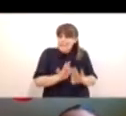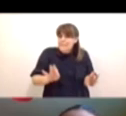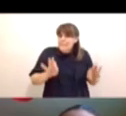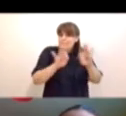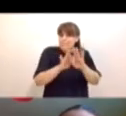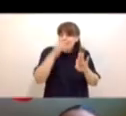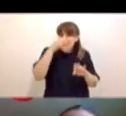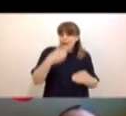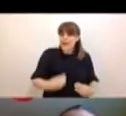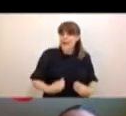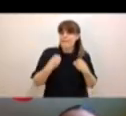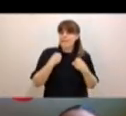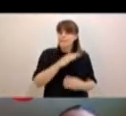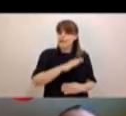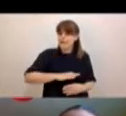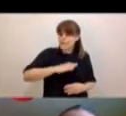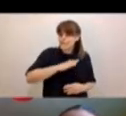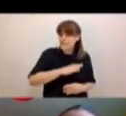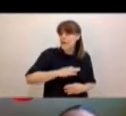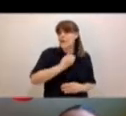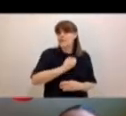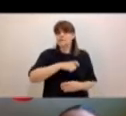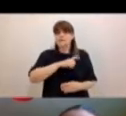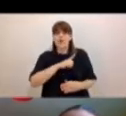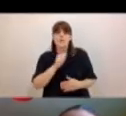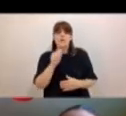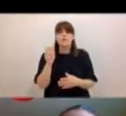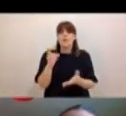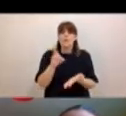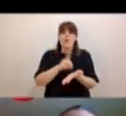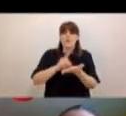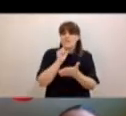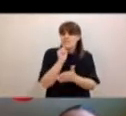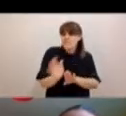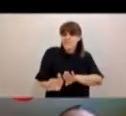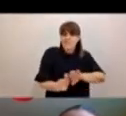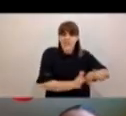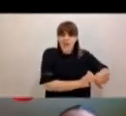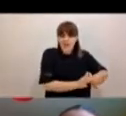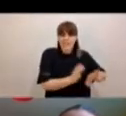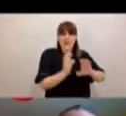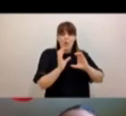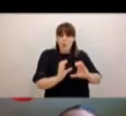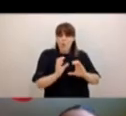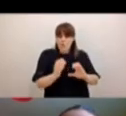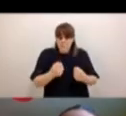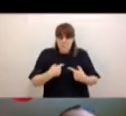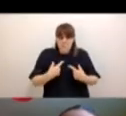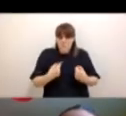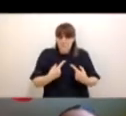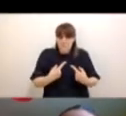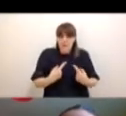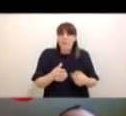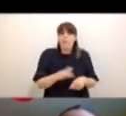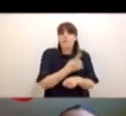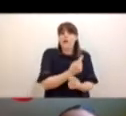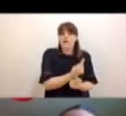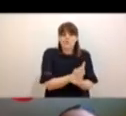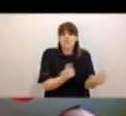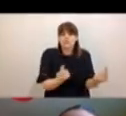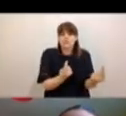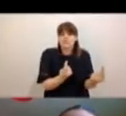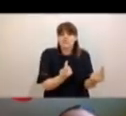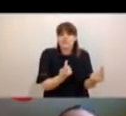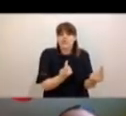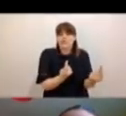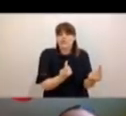plena feliz saludable libre de adicciones con decisiones responsables y autocuidado esto pasó en sus primeros años de vida por las prácticas de